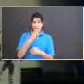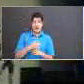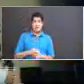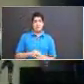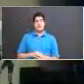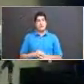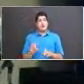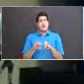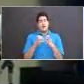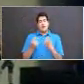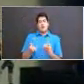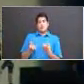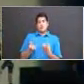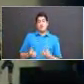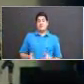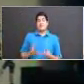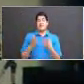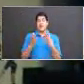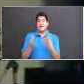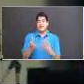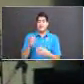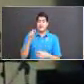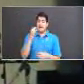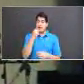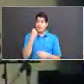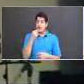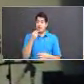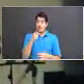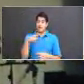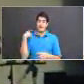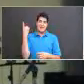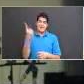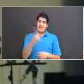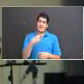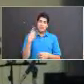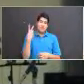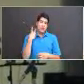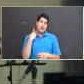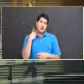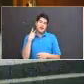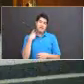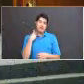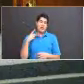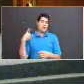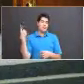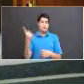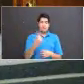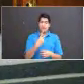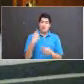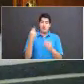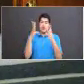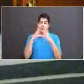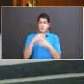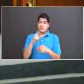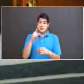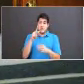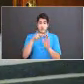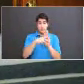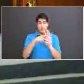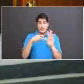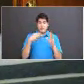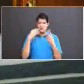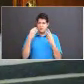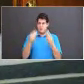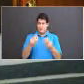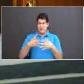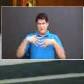él entrega a la concubina y la violaron toda la noche. Es uno de los pasajes más crudos de la Biblia, que a mí me